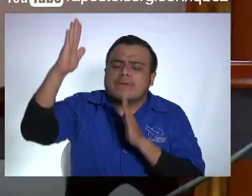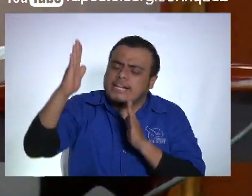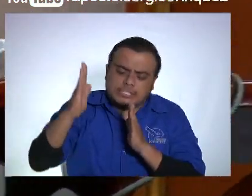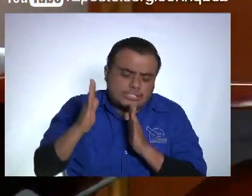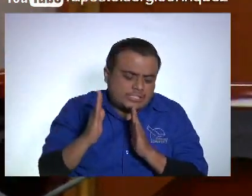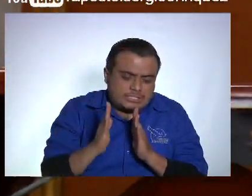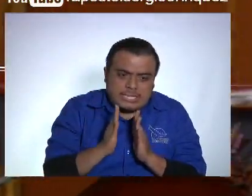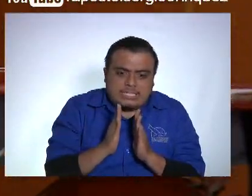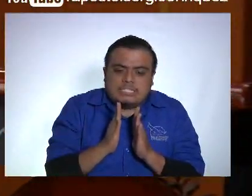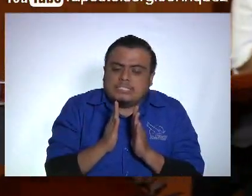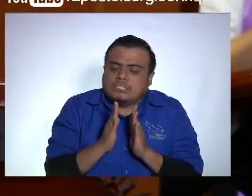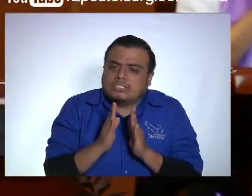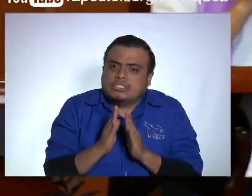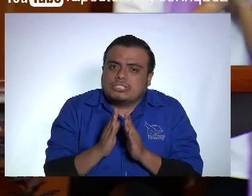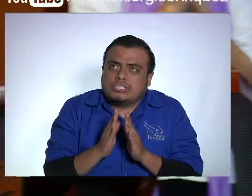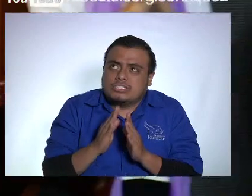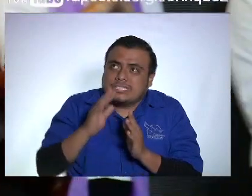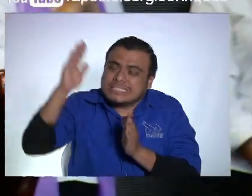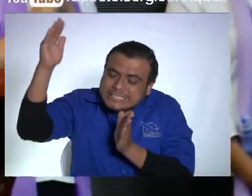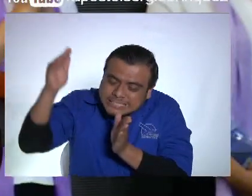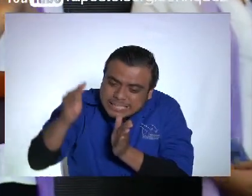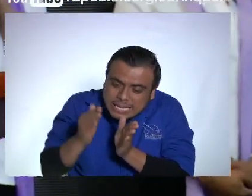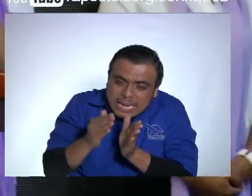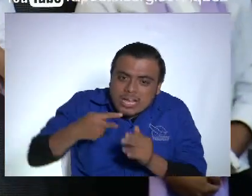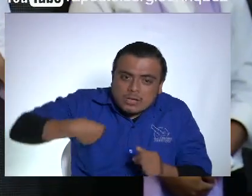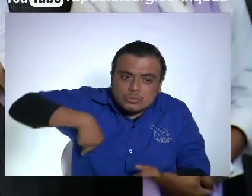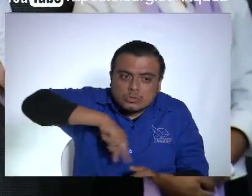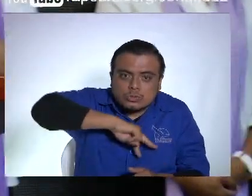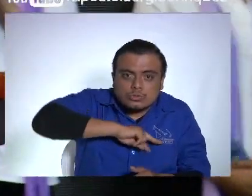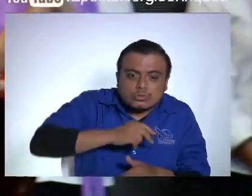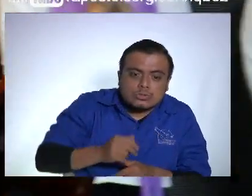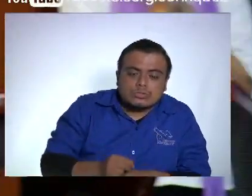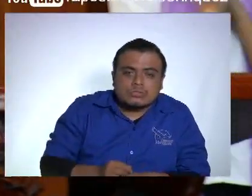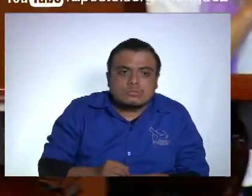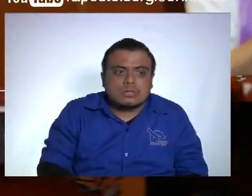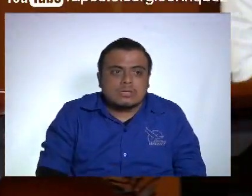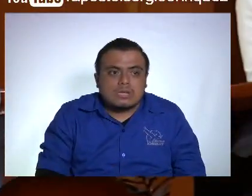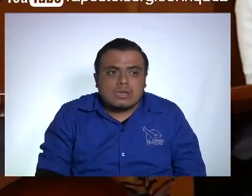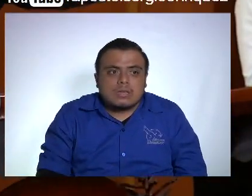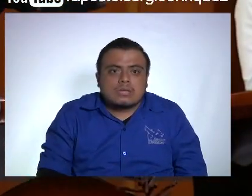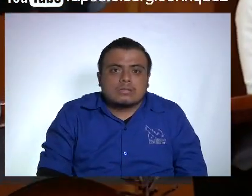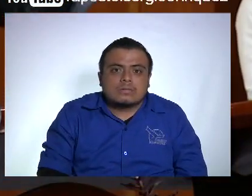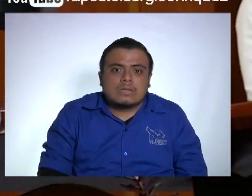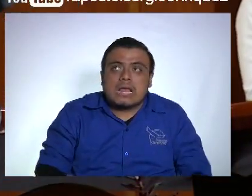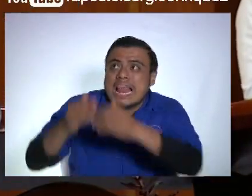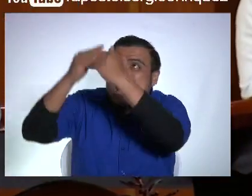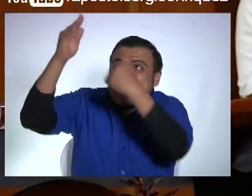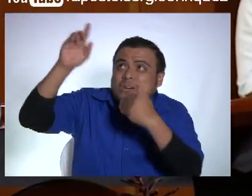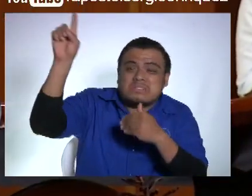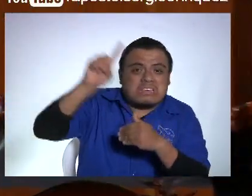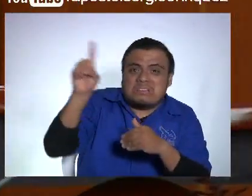gran Rey en medio de nosotros. Aleluya, sin Él nada podemos hacer,